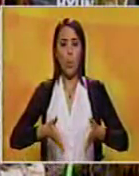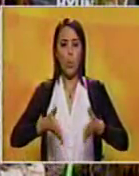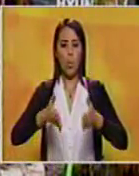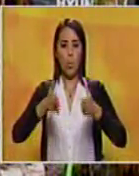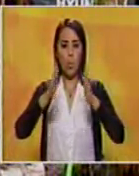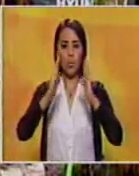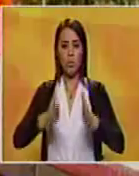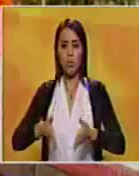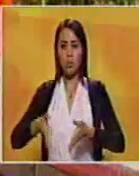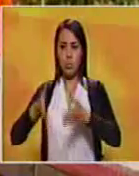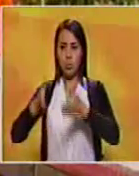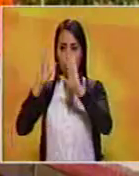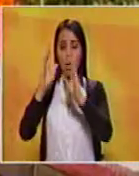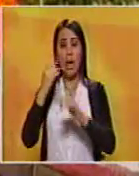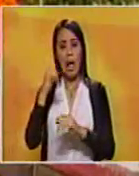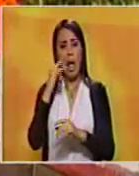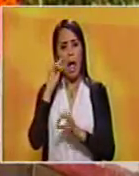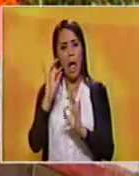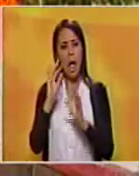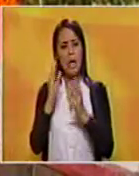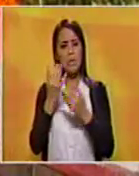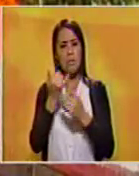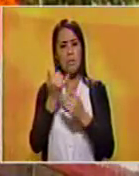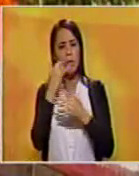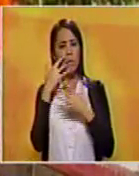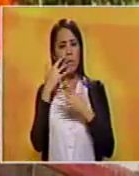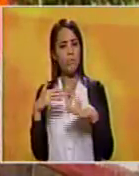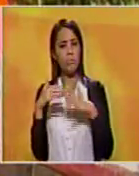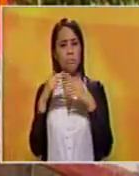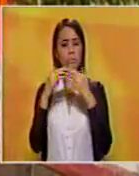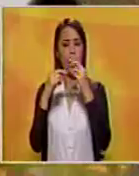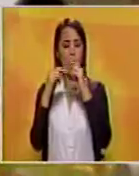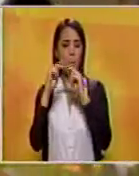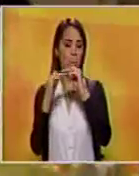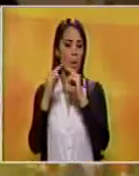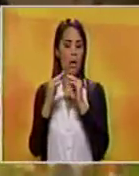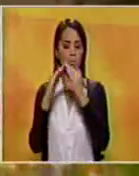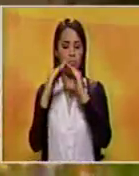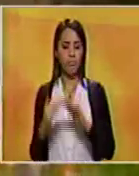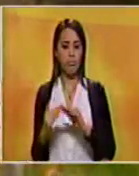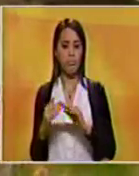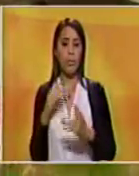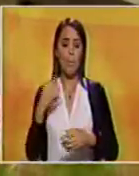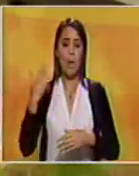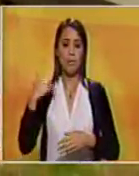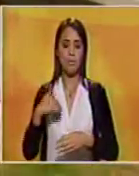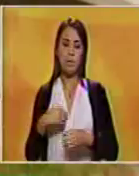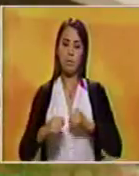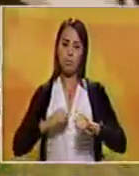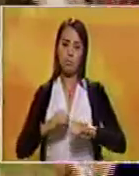ya se registraron afectados por el anterior movimiento telúrico.